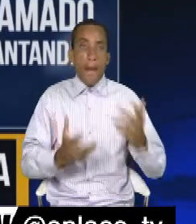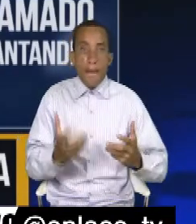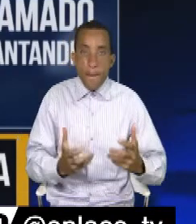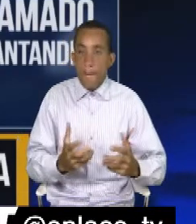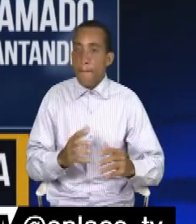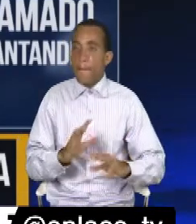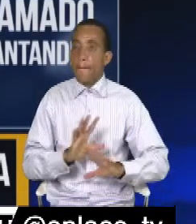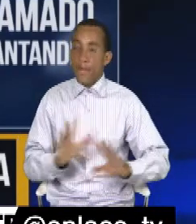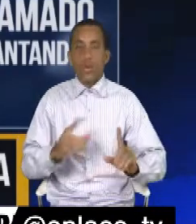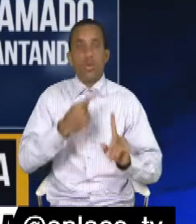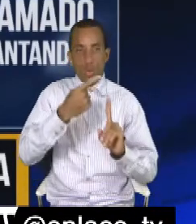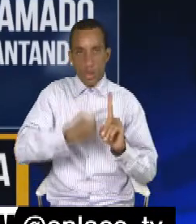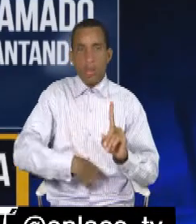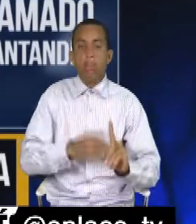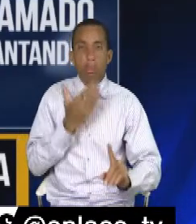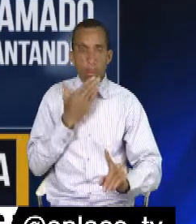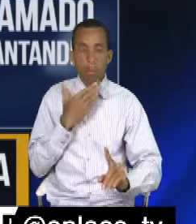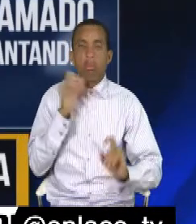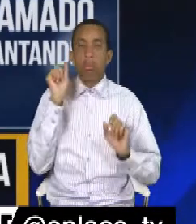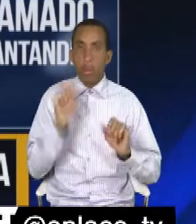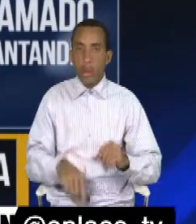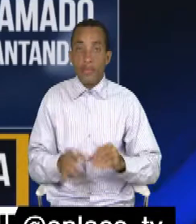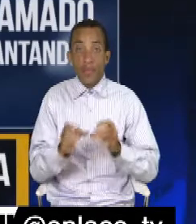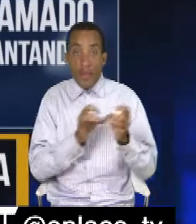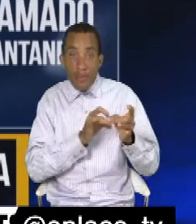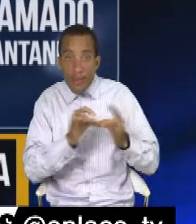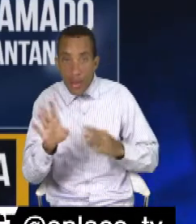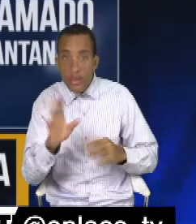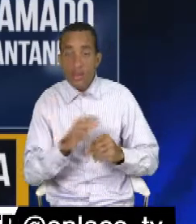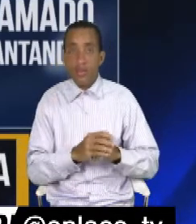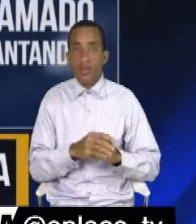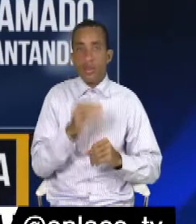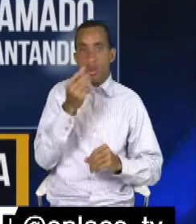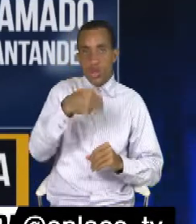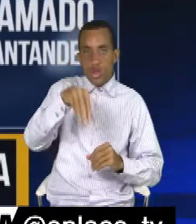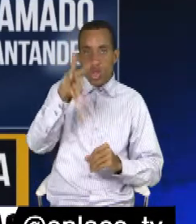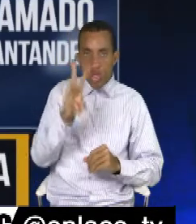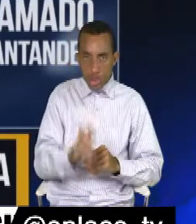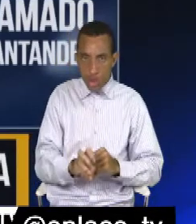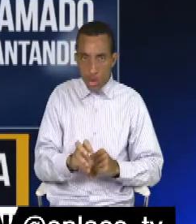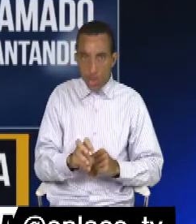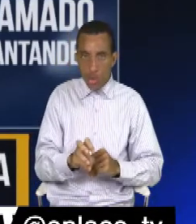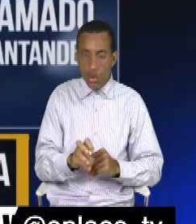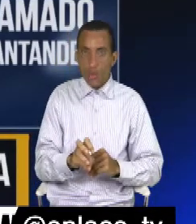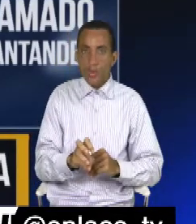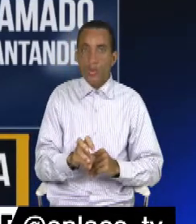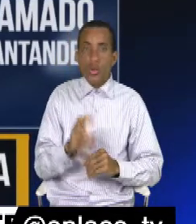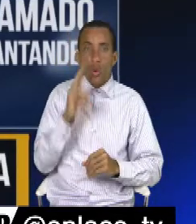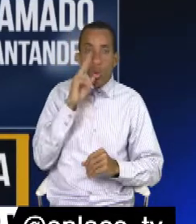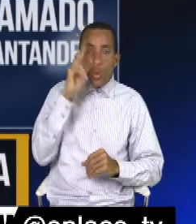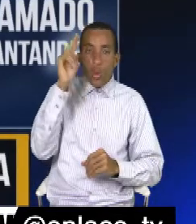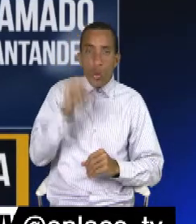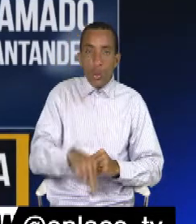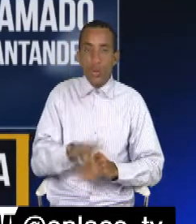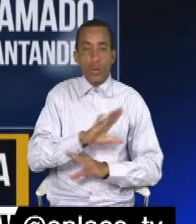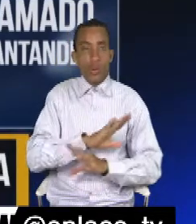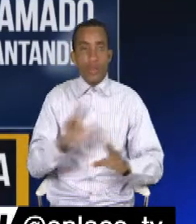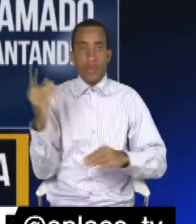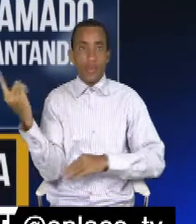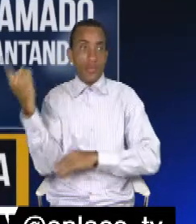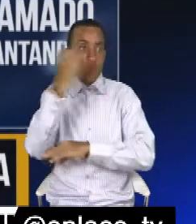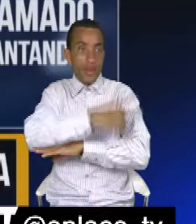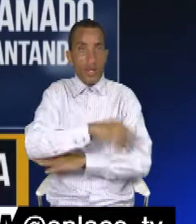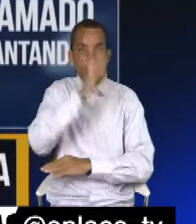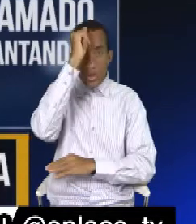que 1 mes es el tiempo prudente, y si la fecha no nos falla, el 18 de junio sería un día domingo